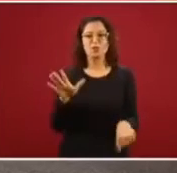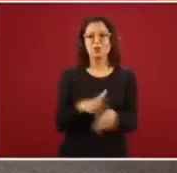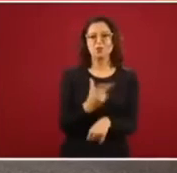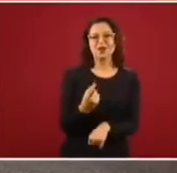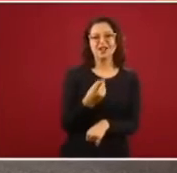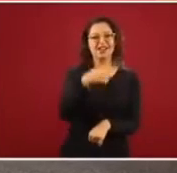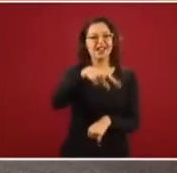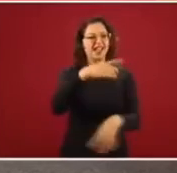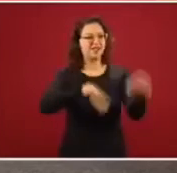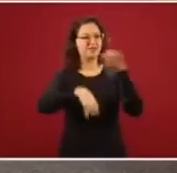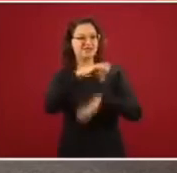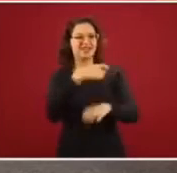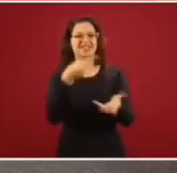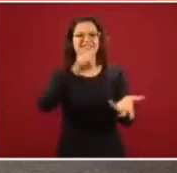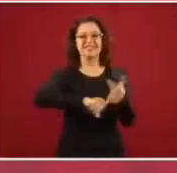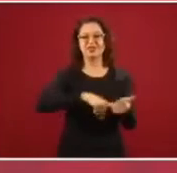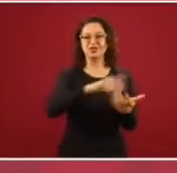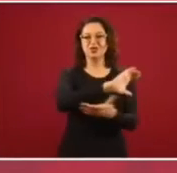ingenieros